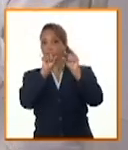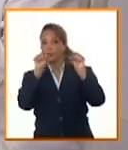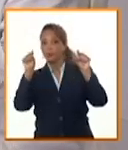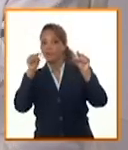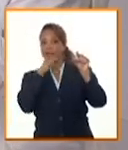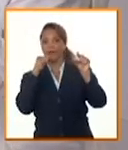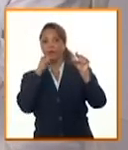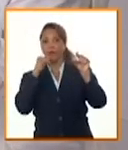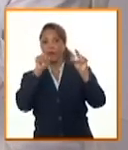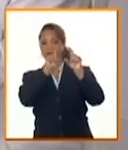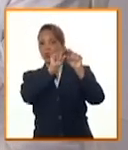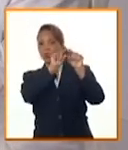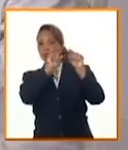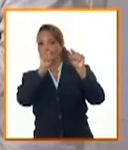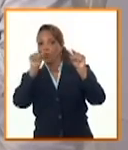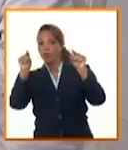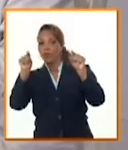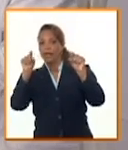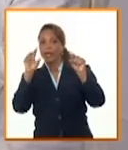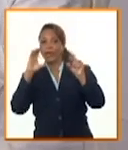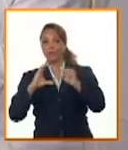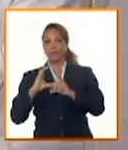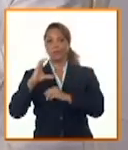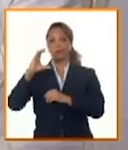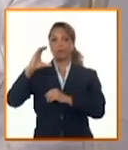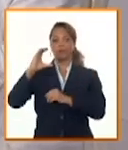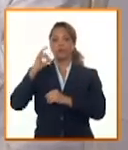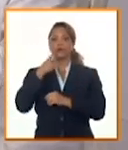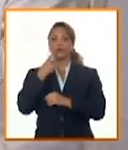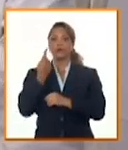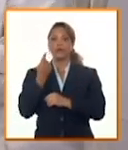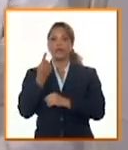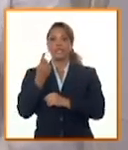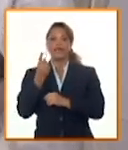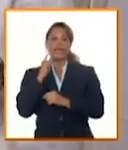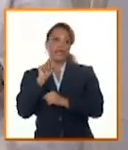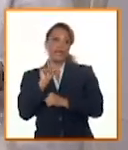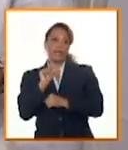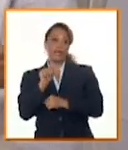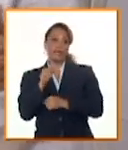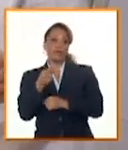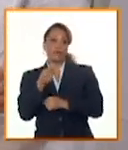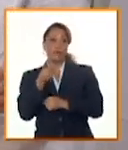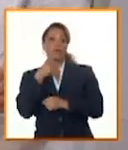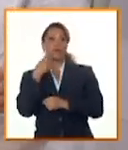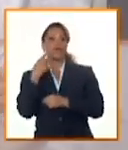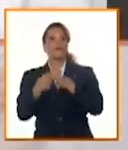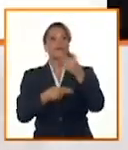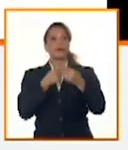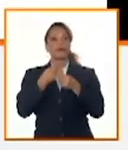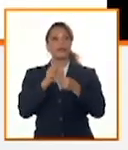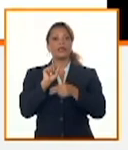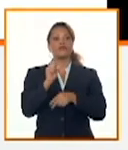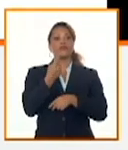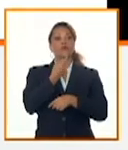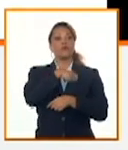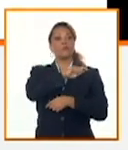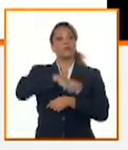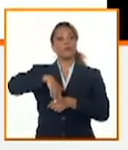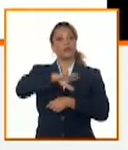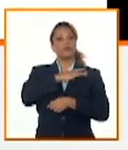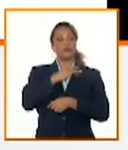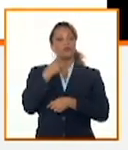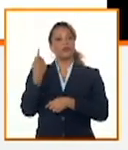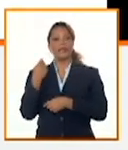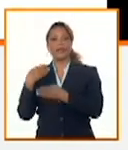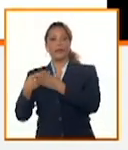que son los montos de operaciones sin efectivo y este ejercicio que veníamos haciendo que era solo en la población aquí no están